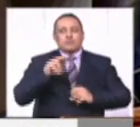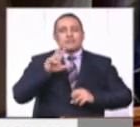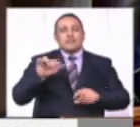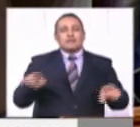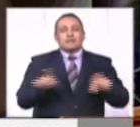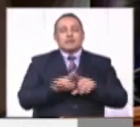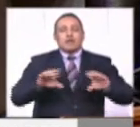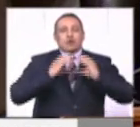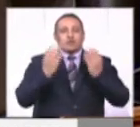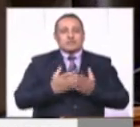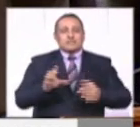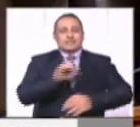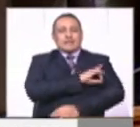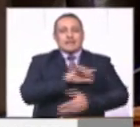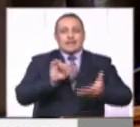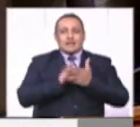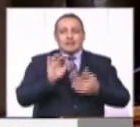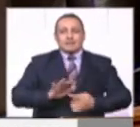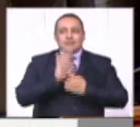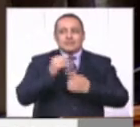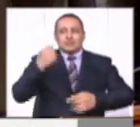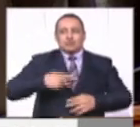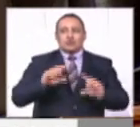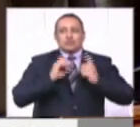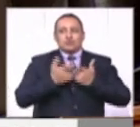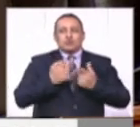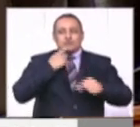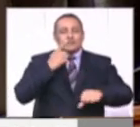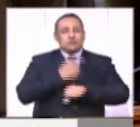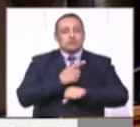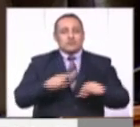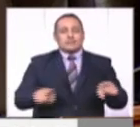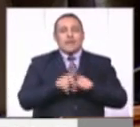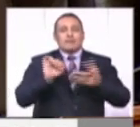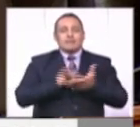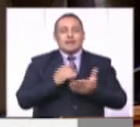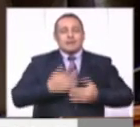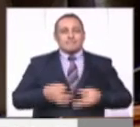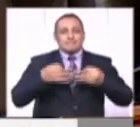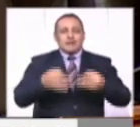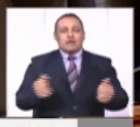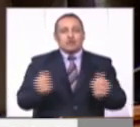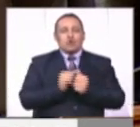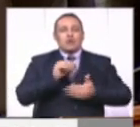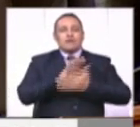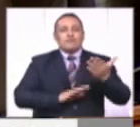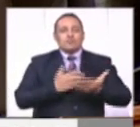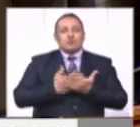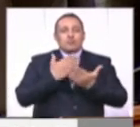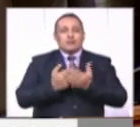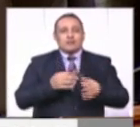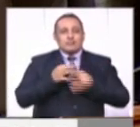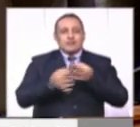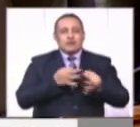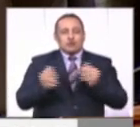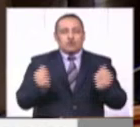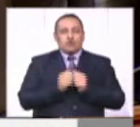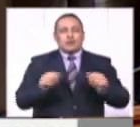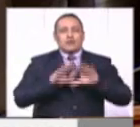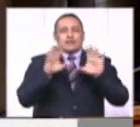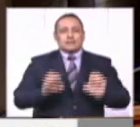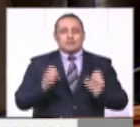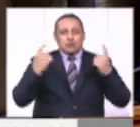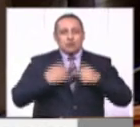la congresista delegada remite a la subcomisión de acusaciones constitucionales la ampliación del informe de terminación de hechos y la evaluación de la